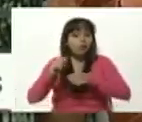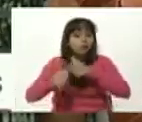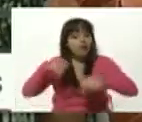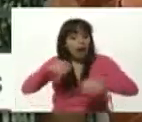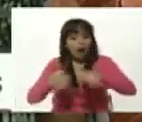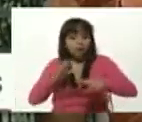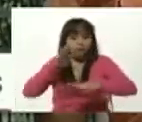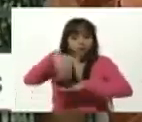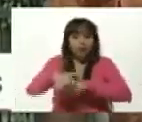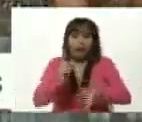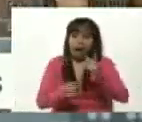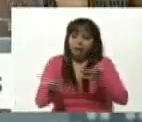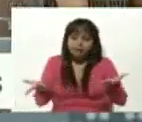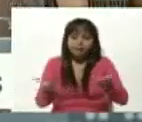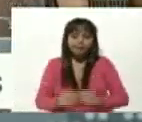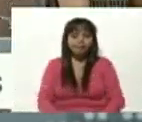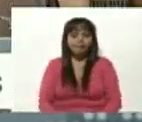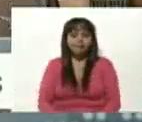Adelante, presidente.